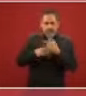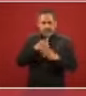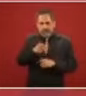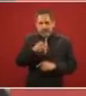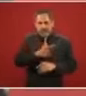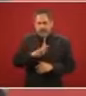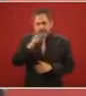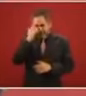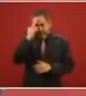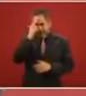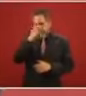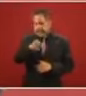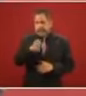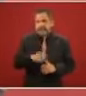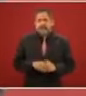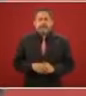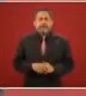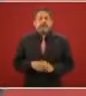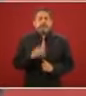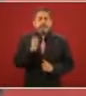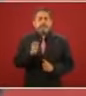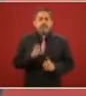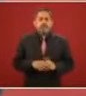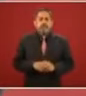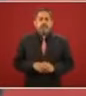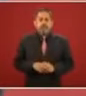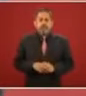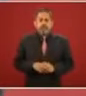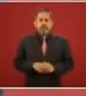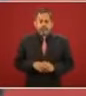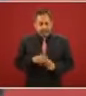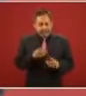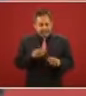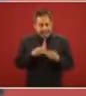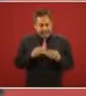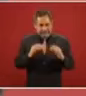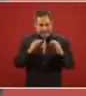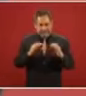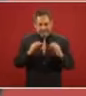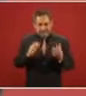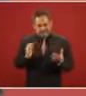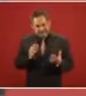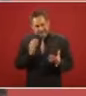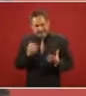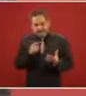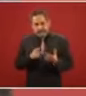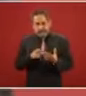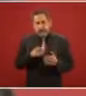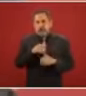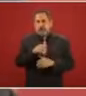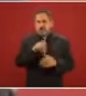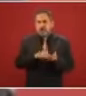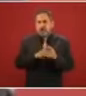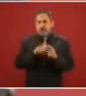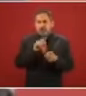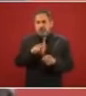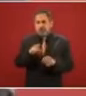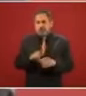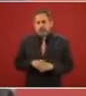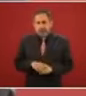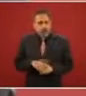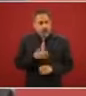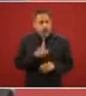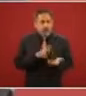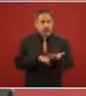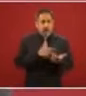ya ahora me acordé de qué se trata. Sí, me entregaron una carpeta. Ahora que hablas de los